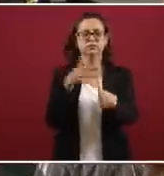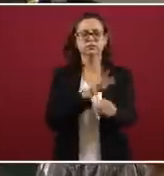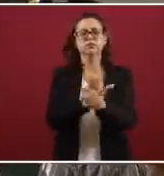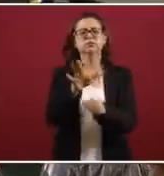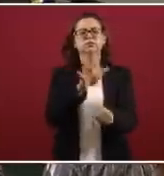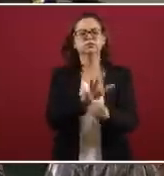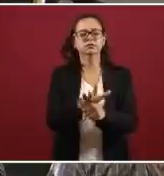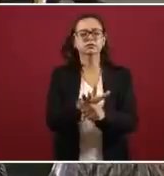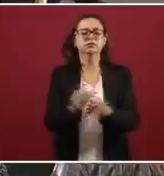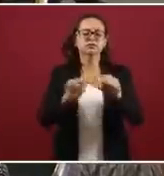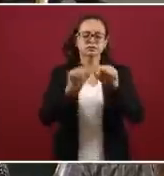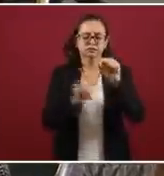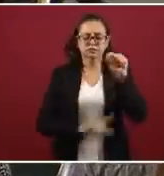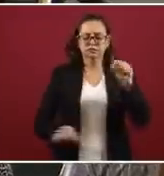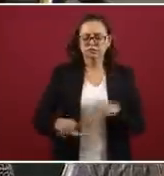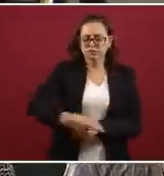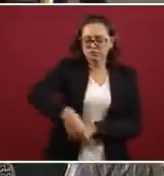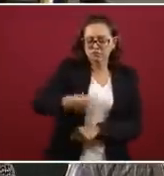la autosuficiencia